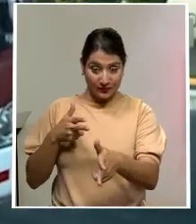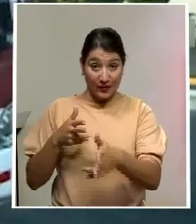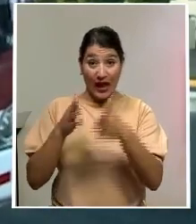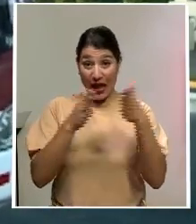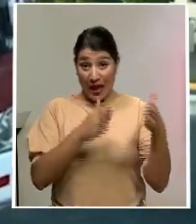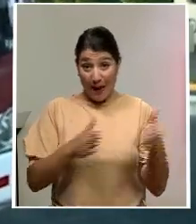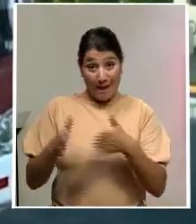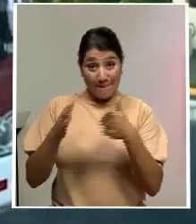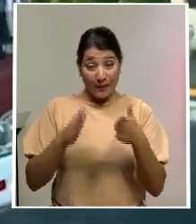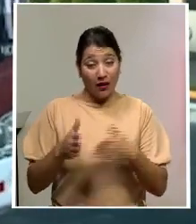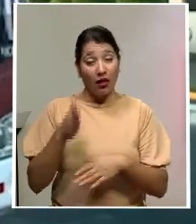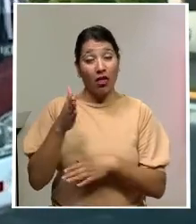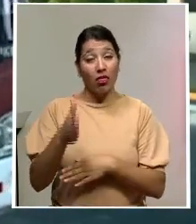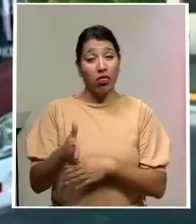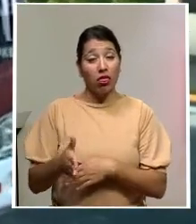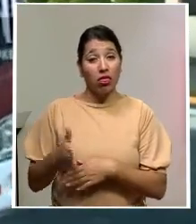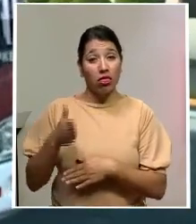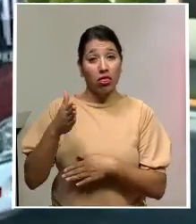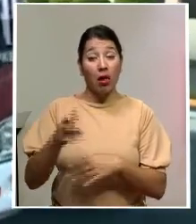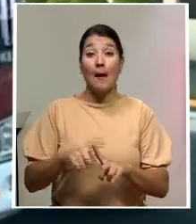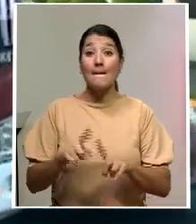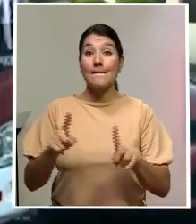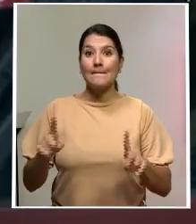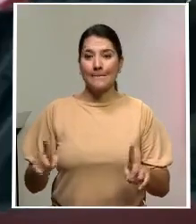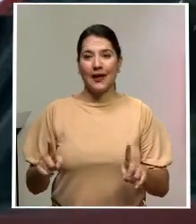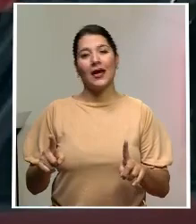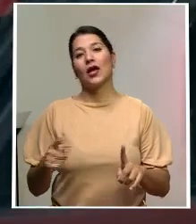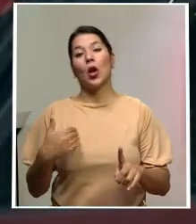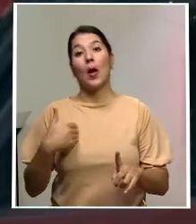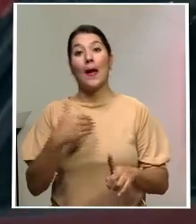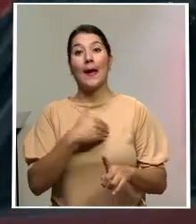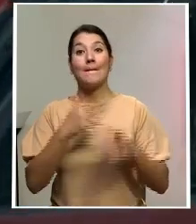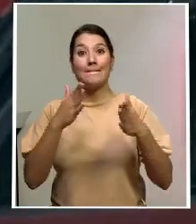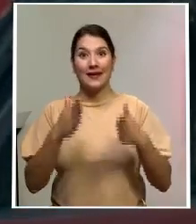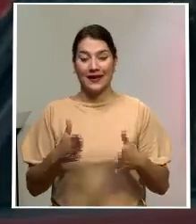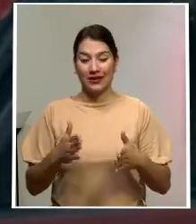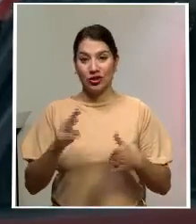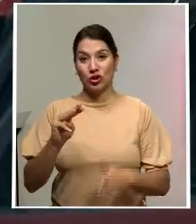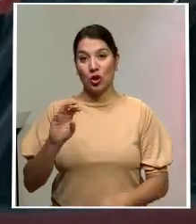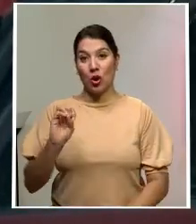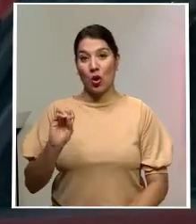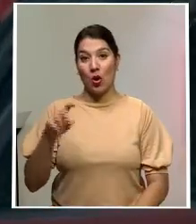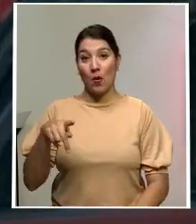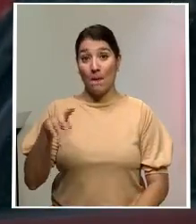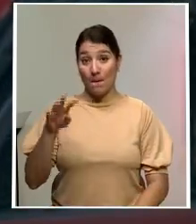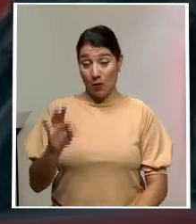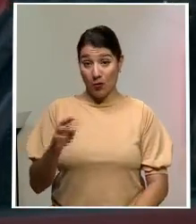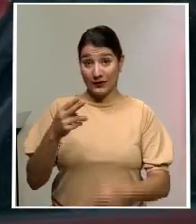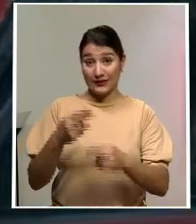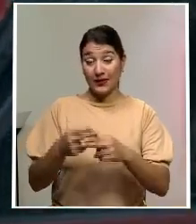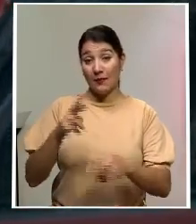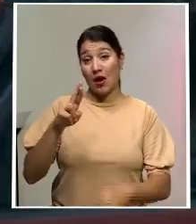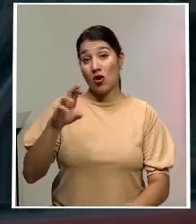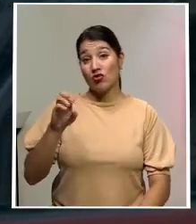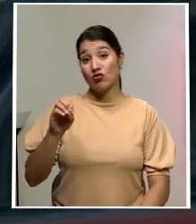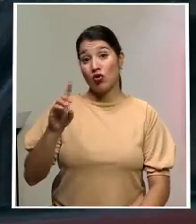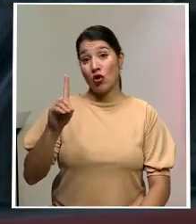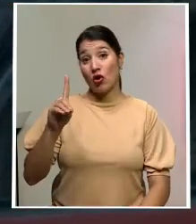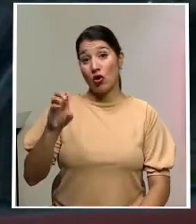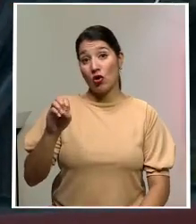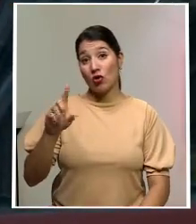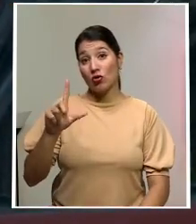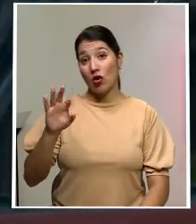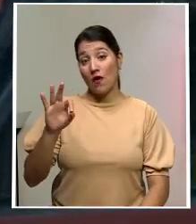avanzado a paso lento, el jerarca del Ministerio de Obras Públicas y Transporte, Rodolfo Méndez Mata, aseguró que la próxima semana darán